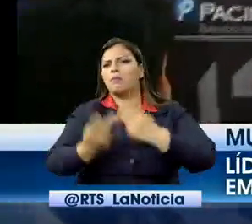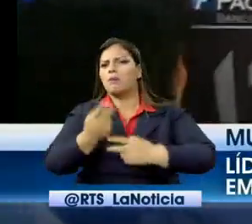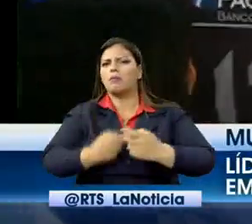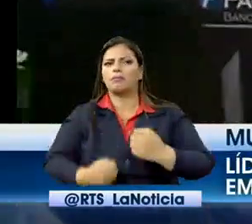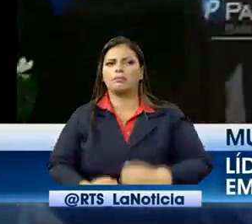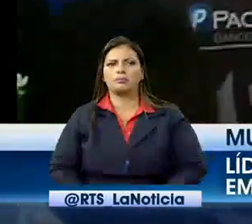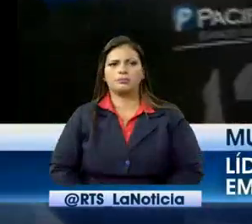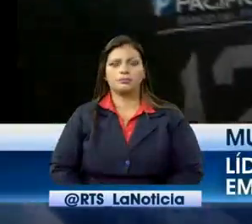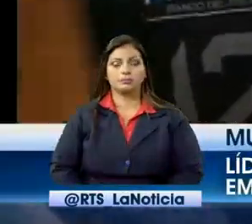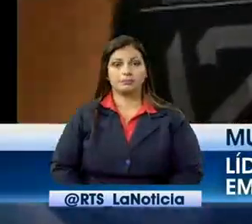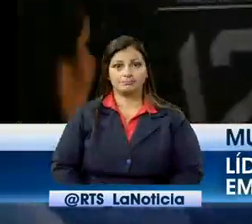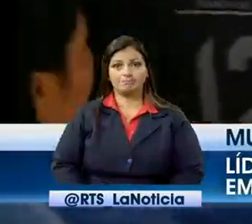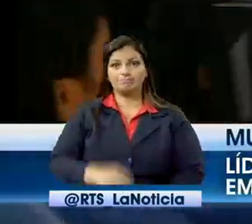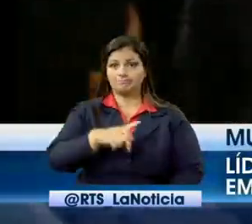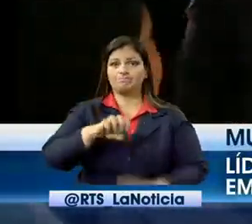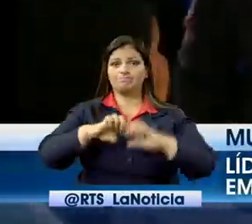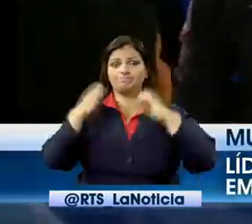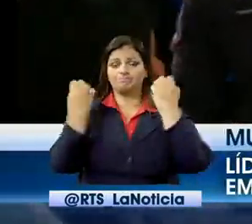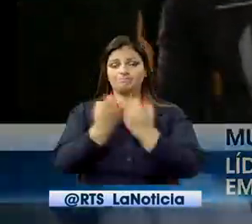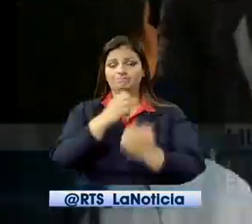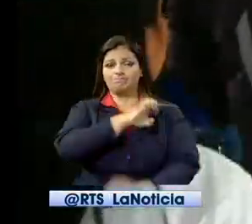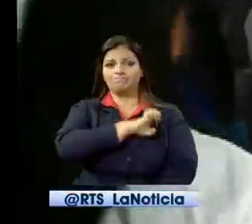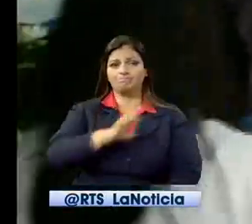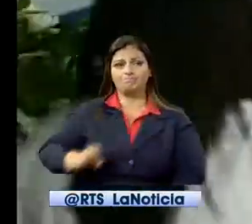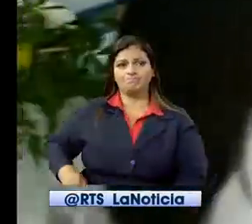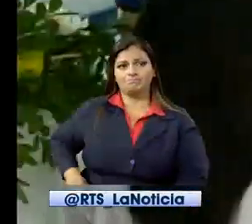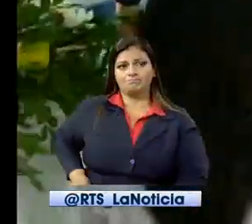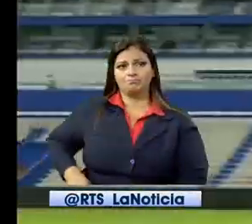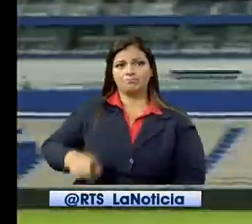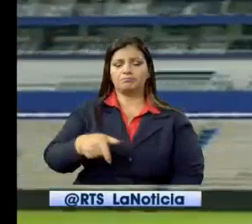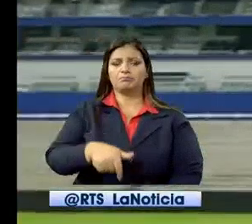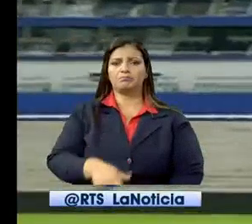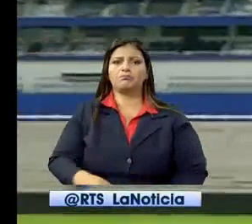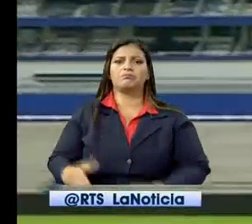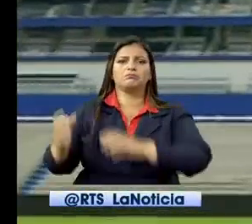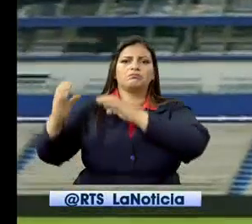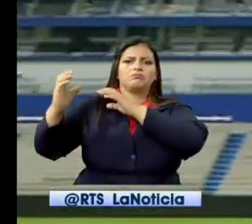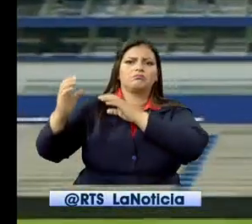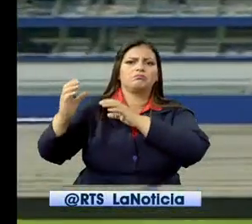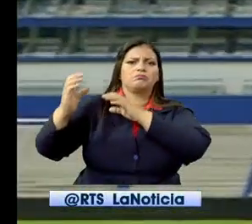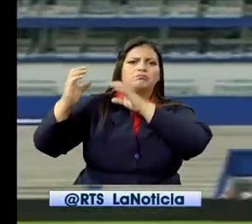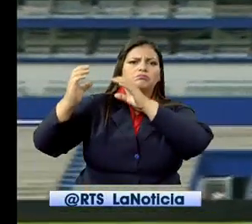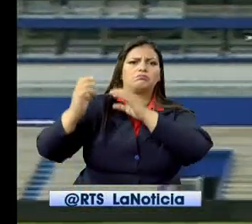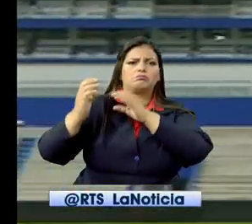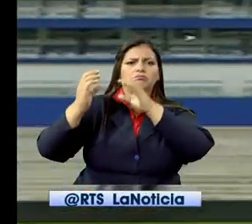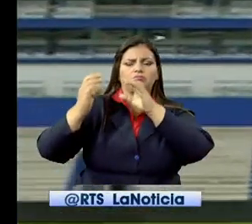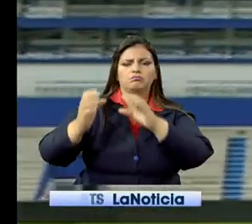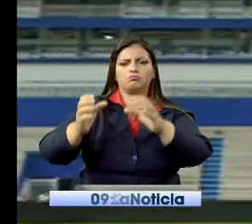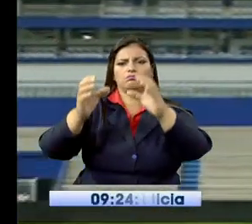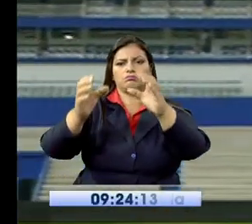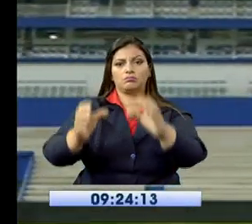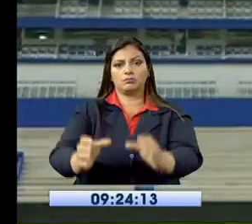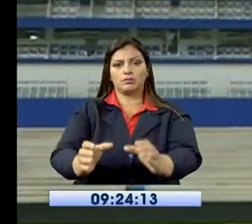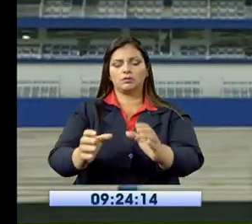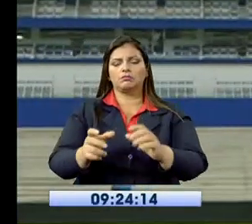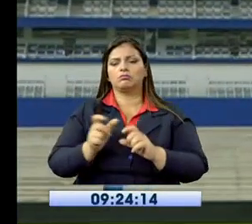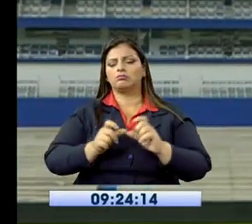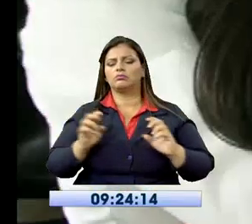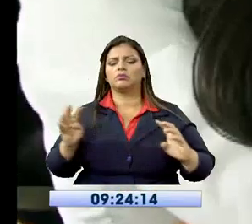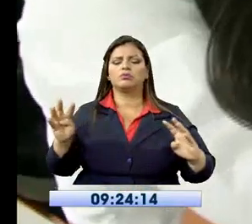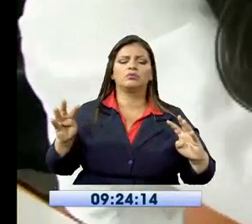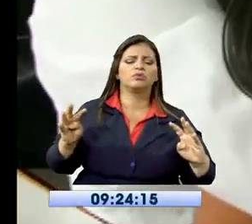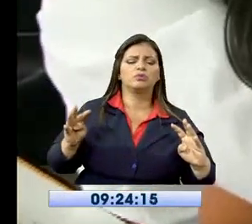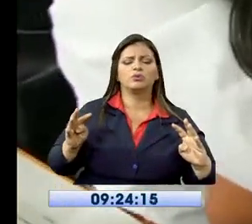El Estadio Capo, su segundo hogar, fue testigo de su presencia en la vida y ahora, antes de llevarlo a su última